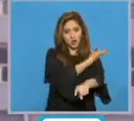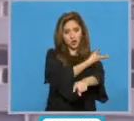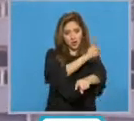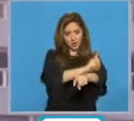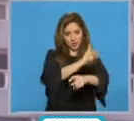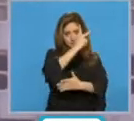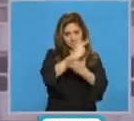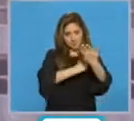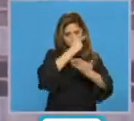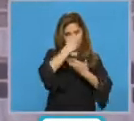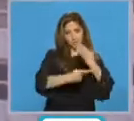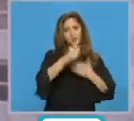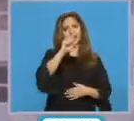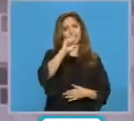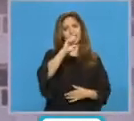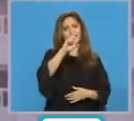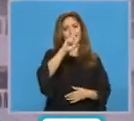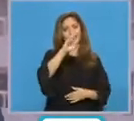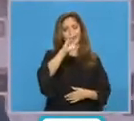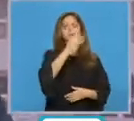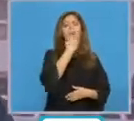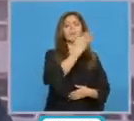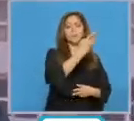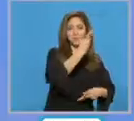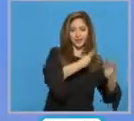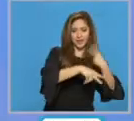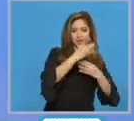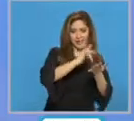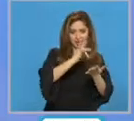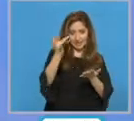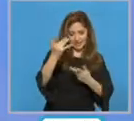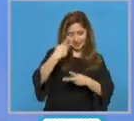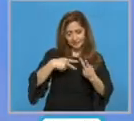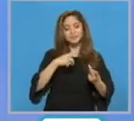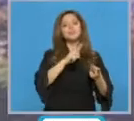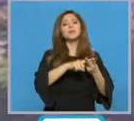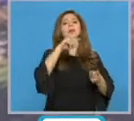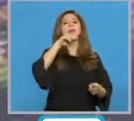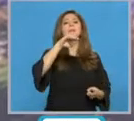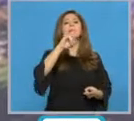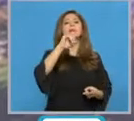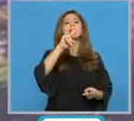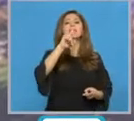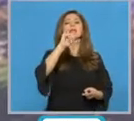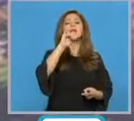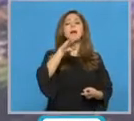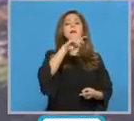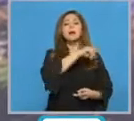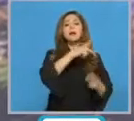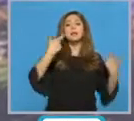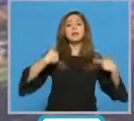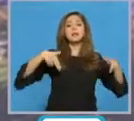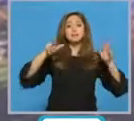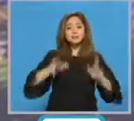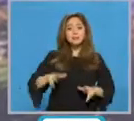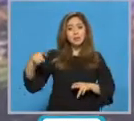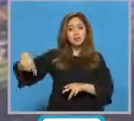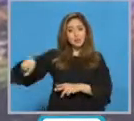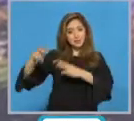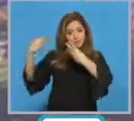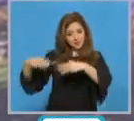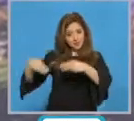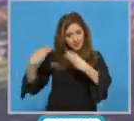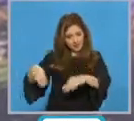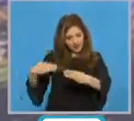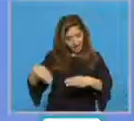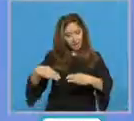de proyectos de SEDECO. Bienvenido, Carlos. Sí, muchas gracias. Buenos días. Gracias por estar aquí. Miriam Mejía Hernández, representante de Locatarios de Mercados. Gracias, Miriam,